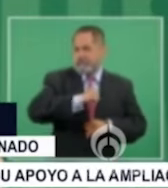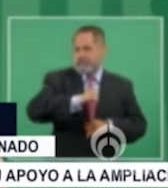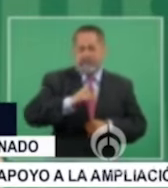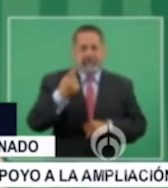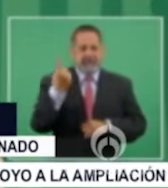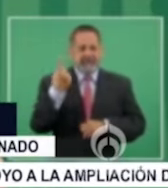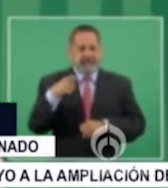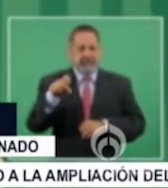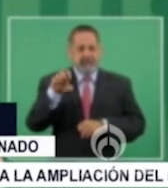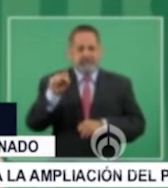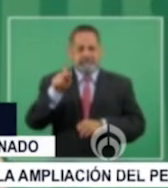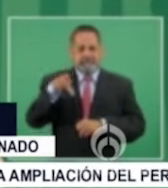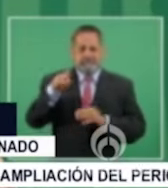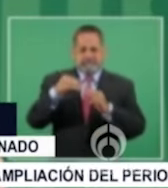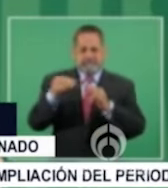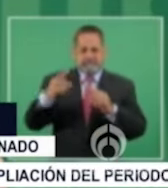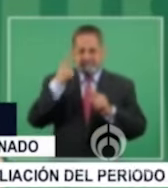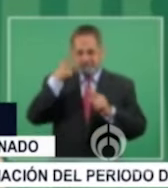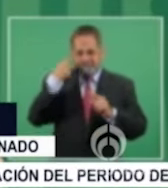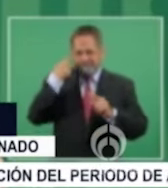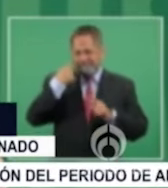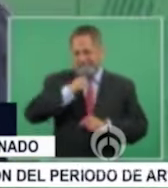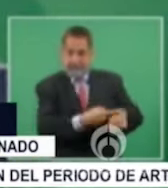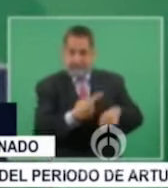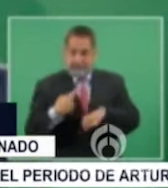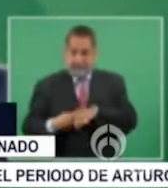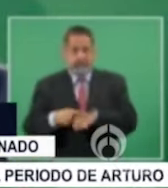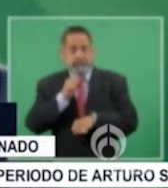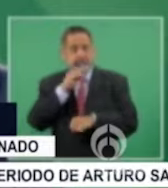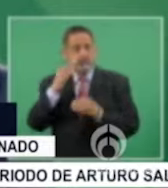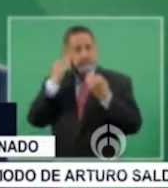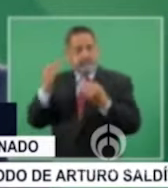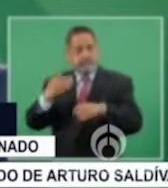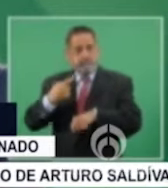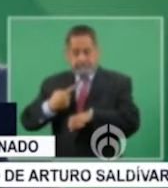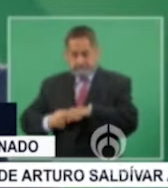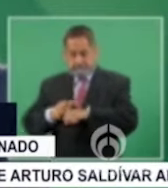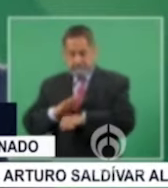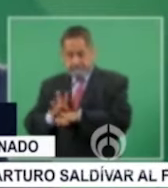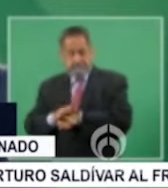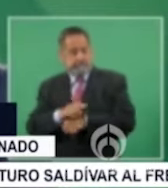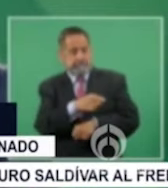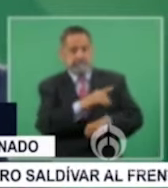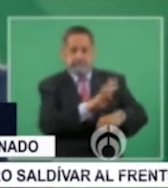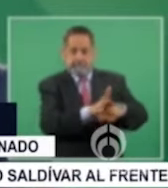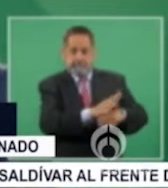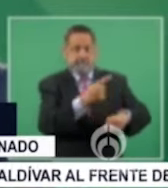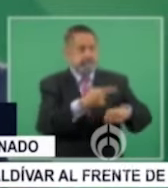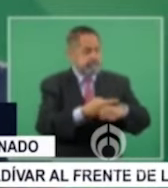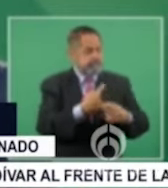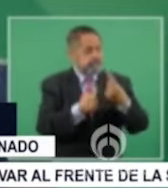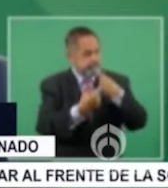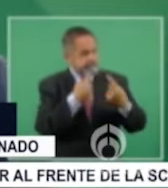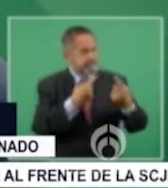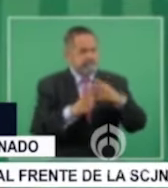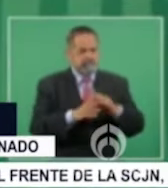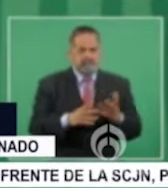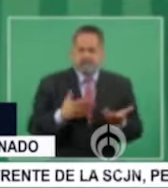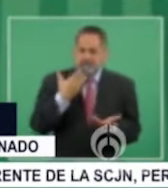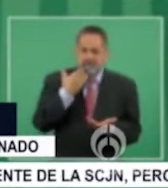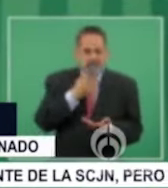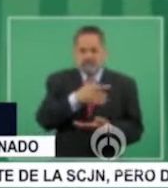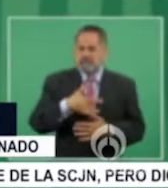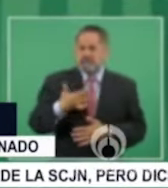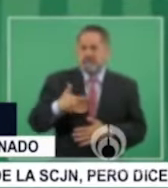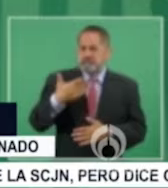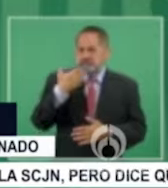la honorabilidad del presidente de la Suprema Corte. Pero hay un empeño claro del presidente señalando que él debe